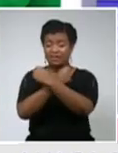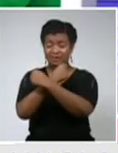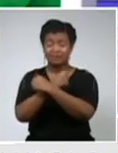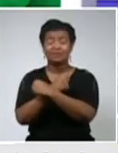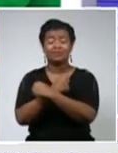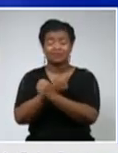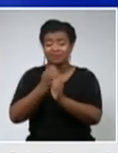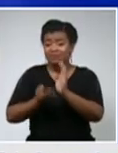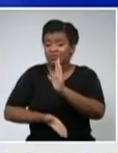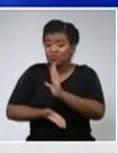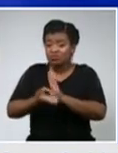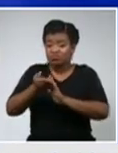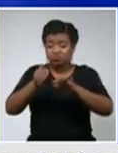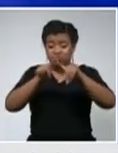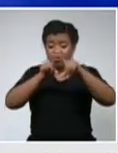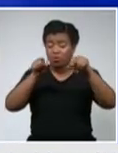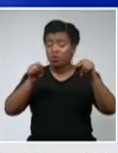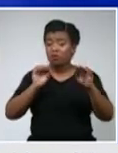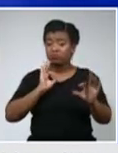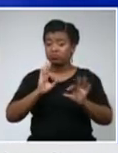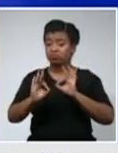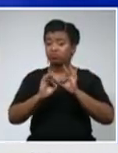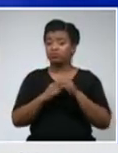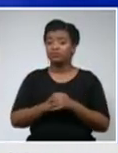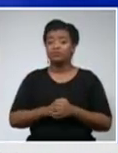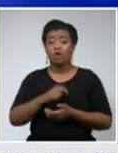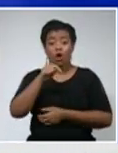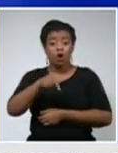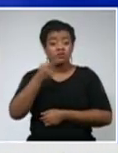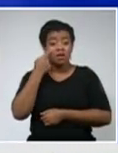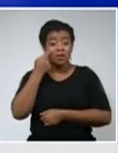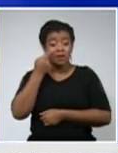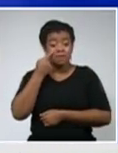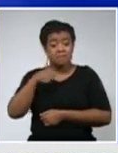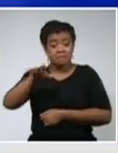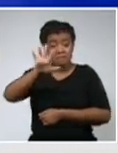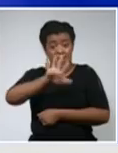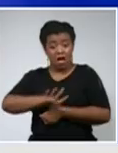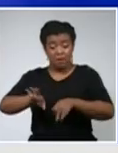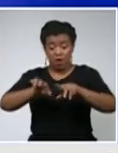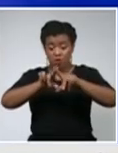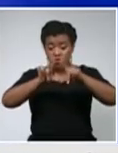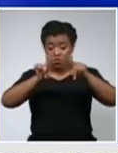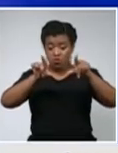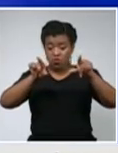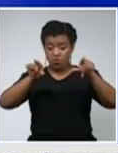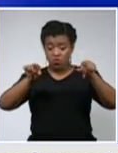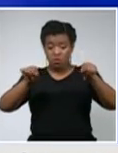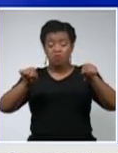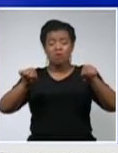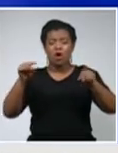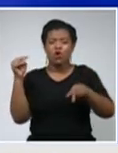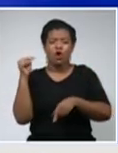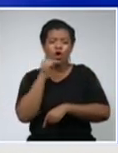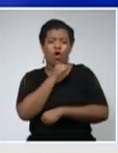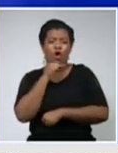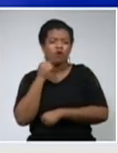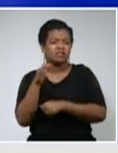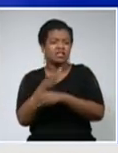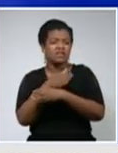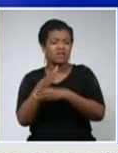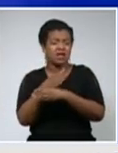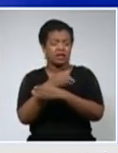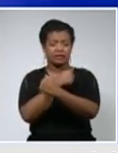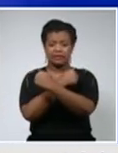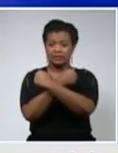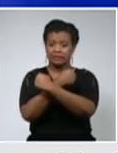todo nuestro país. Hoy vemos incluso un mapa de Cuba poblado casi prácticamente del color rojo, que es la etapa epidémica en fase